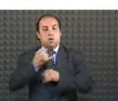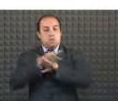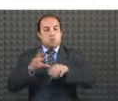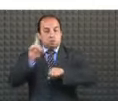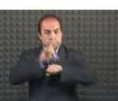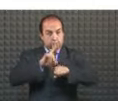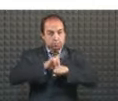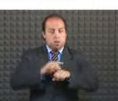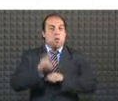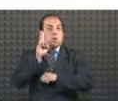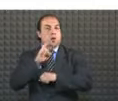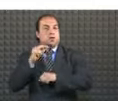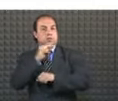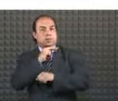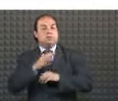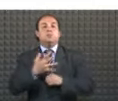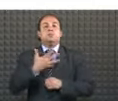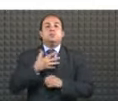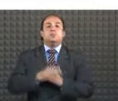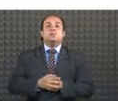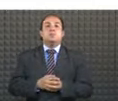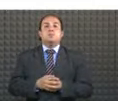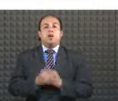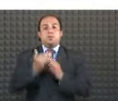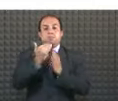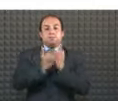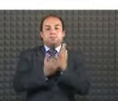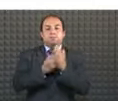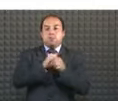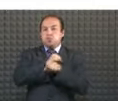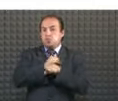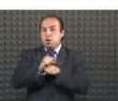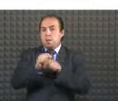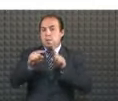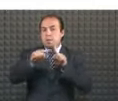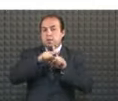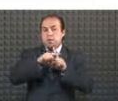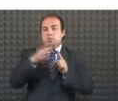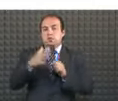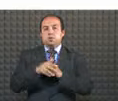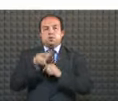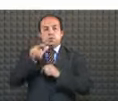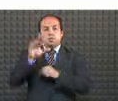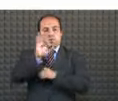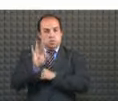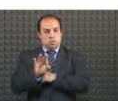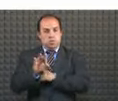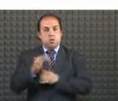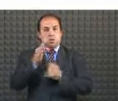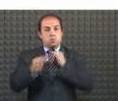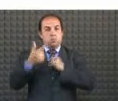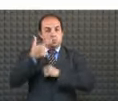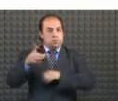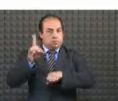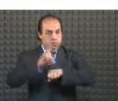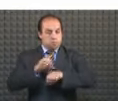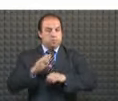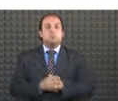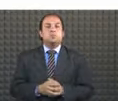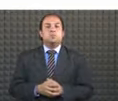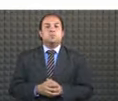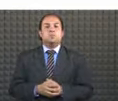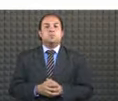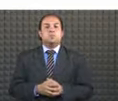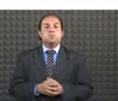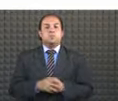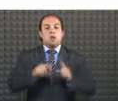mayoría pruebas rápidas. Podemos ver también una reducción ligera de la positividad, en torno al 18% en los últimos 7 días, y que ha